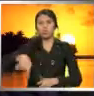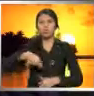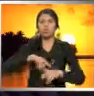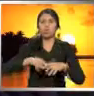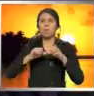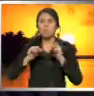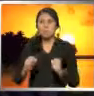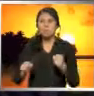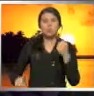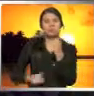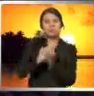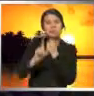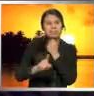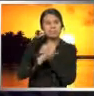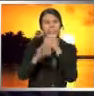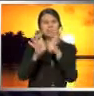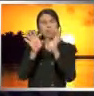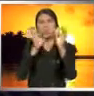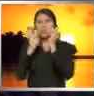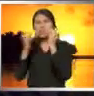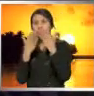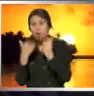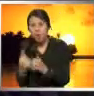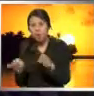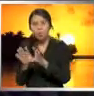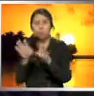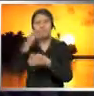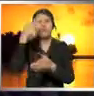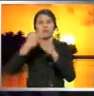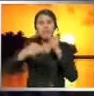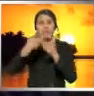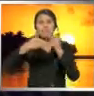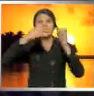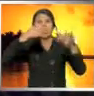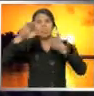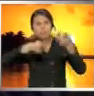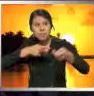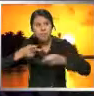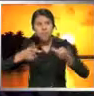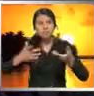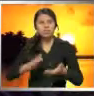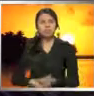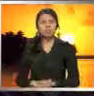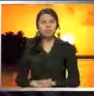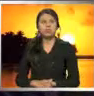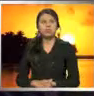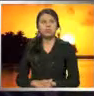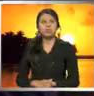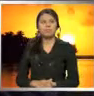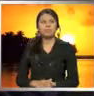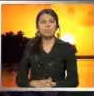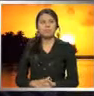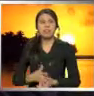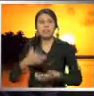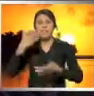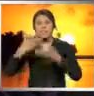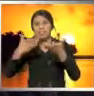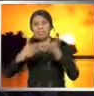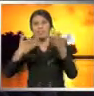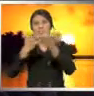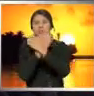de incomunicación por falta de preparación, por falta de